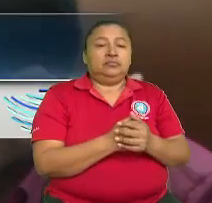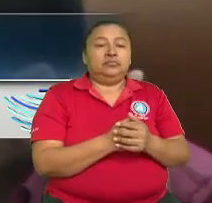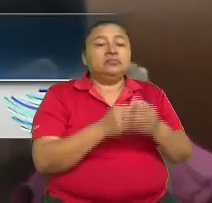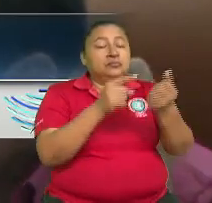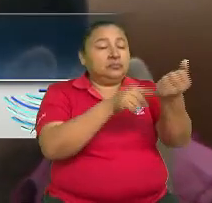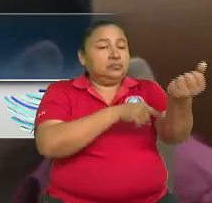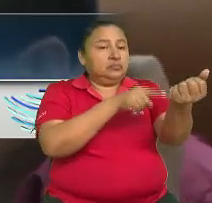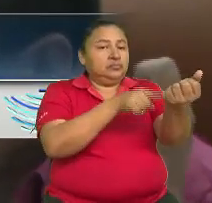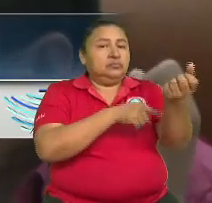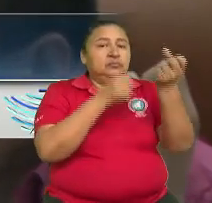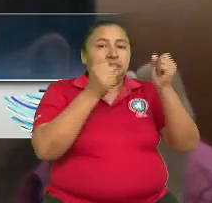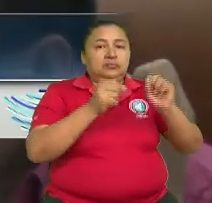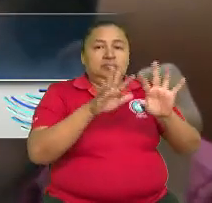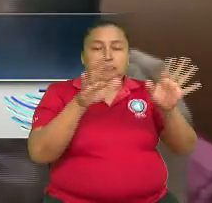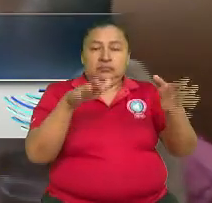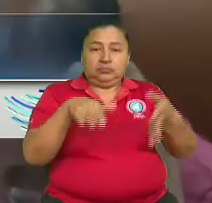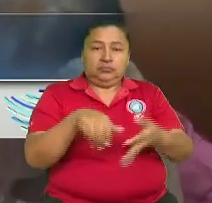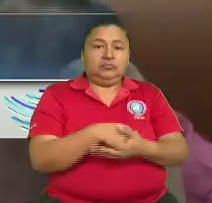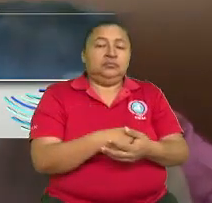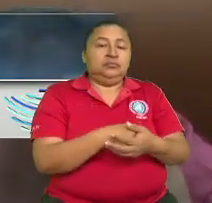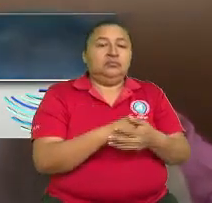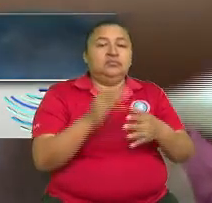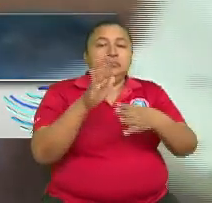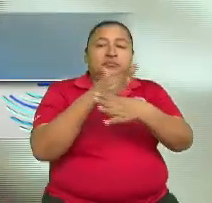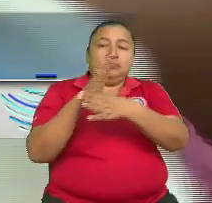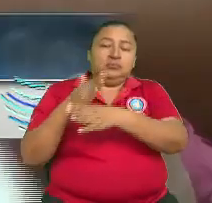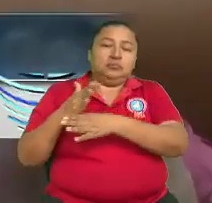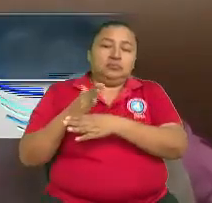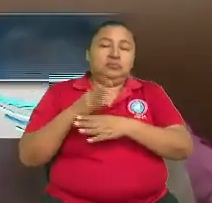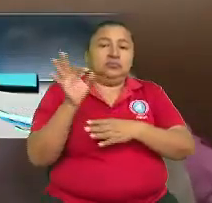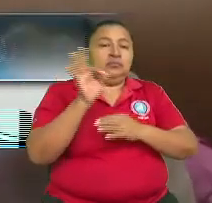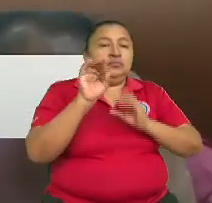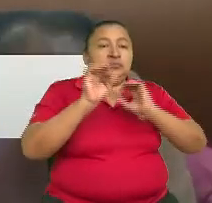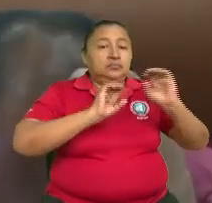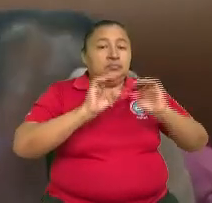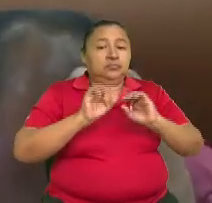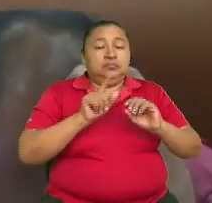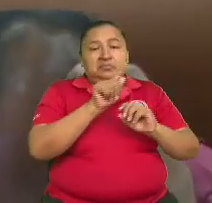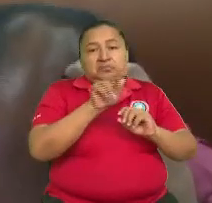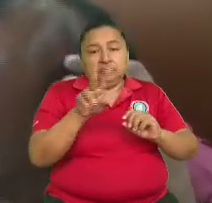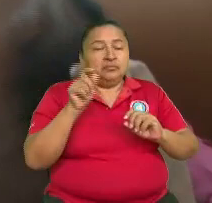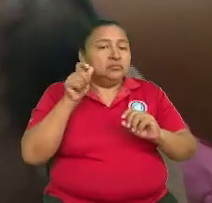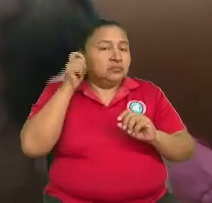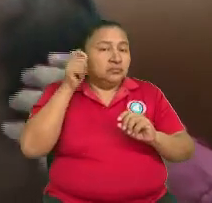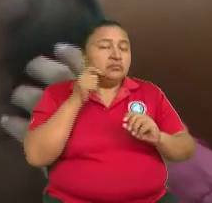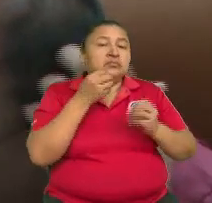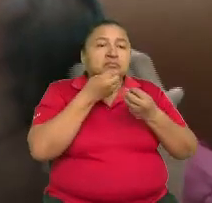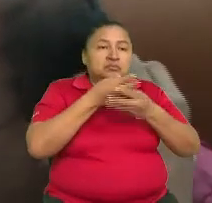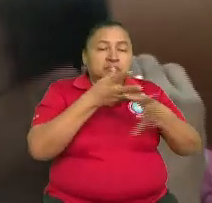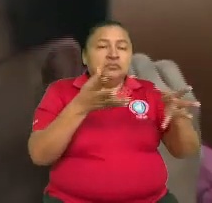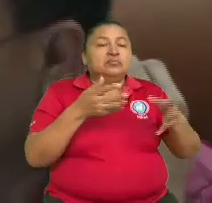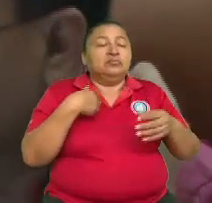hermanos y hermanas de los diferentes medios de comunicación que le están dando